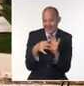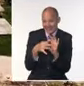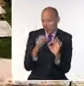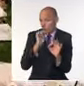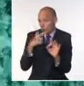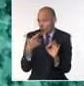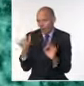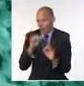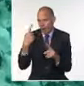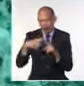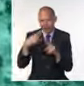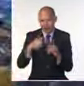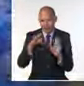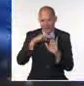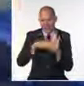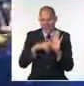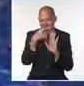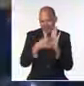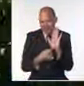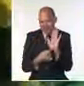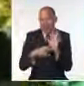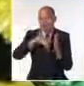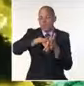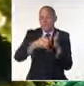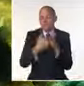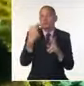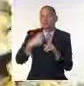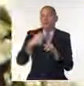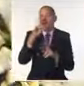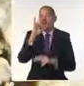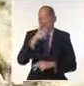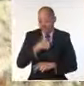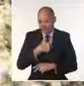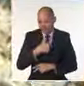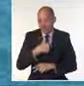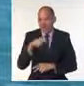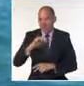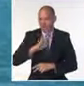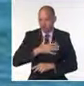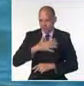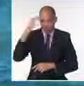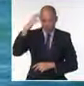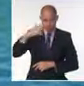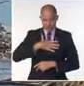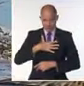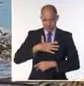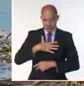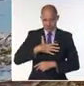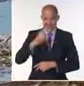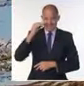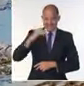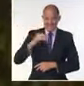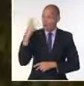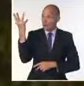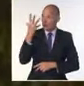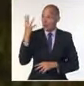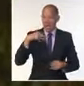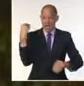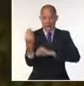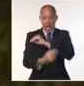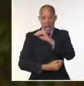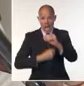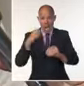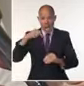proyecciones contenidas en la tarea Vida, Plan de Estado de la República de Cuba ante las condiciones cambiantes del